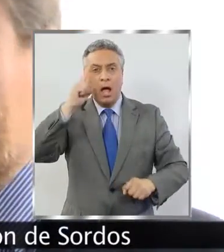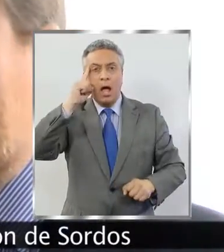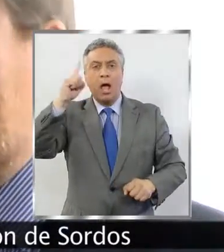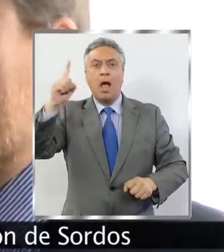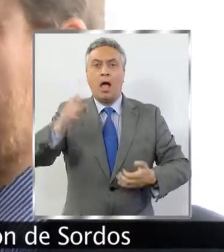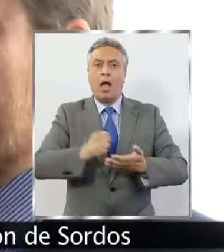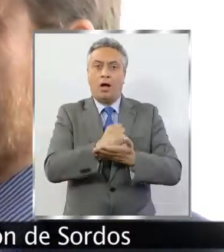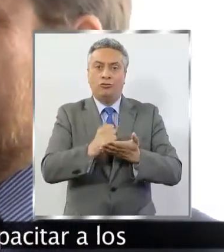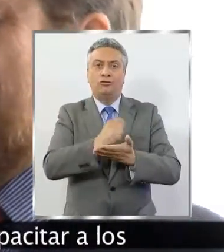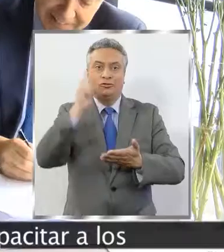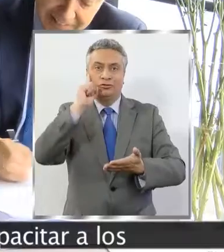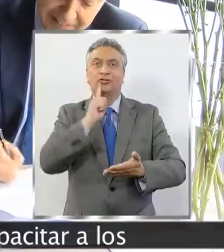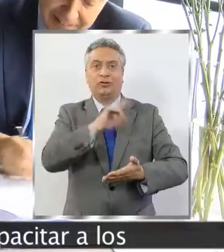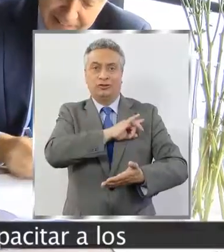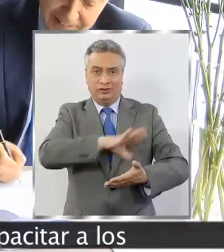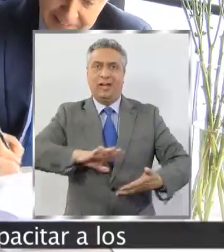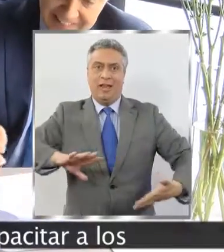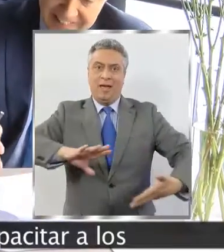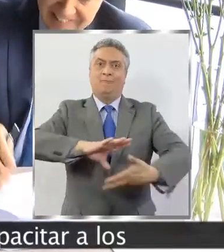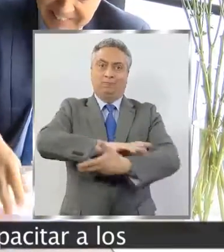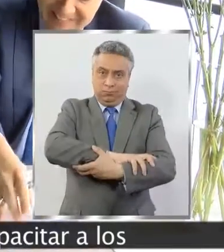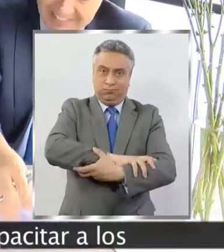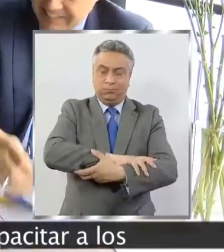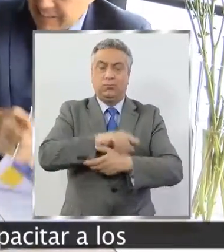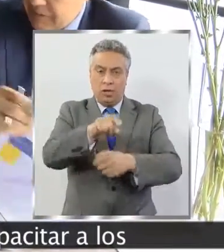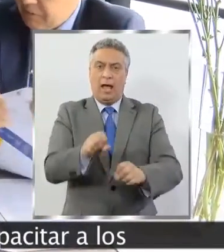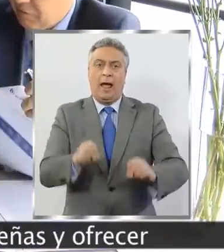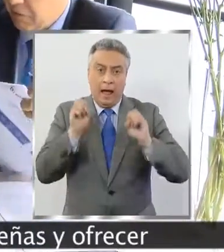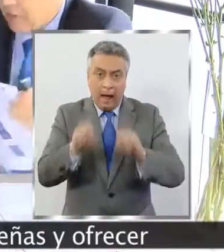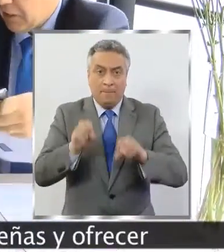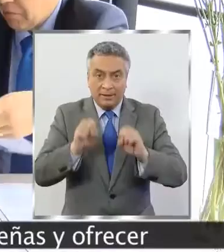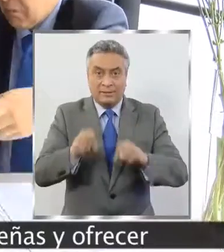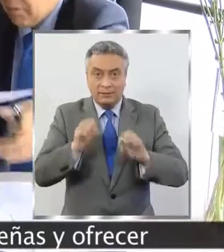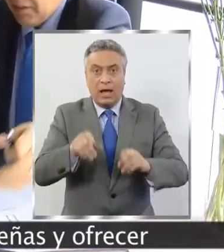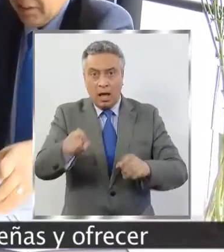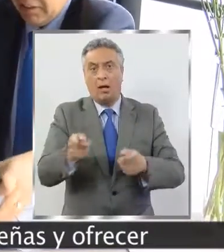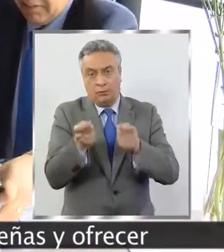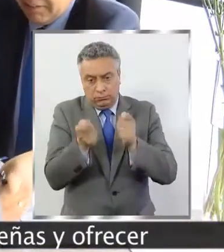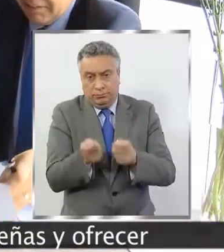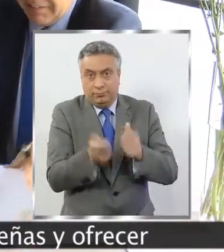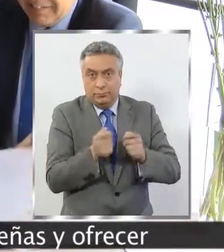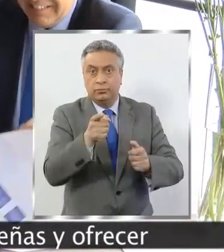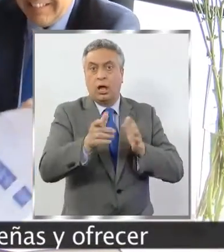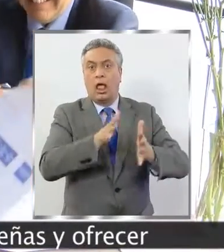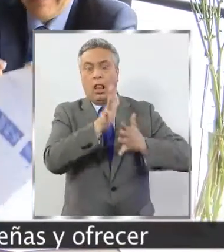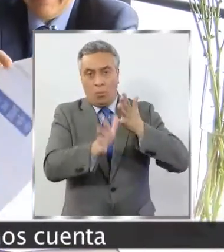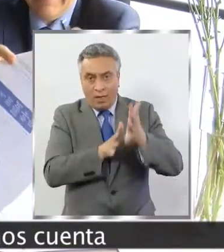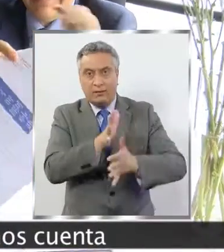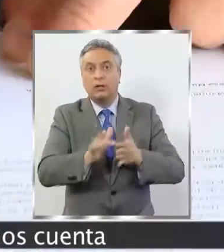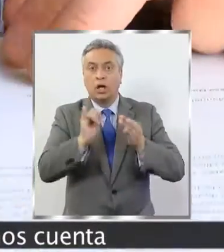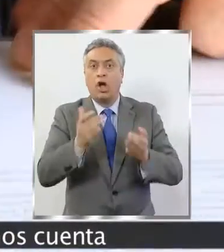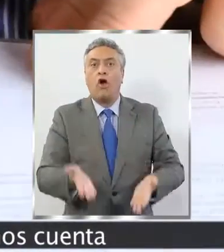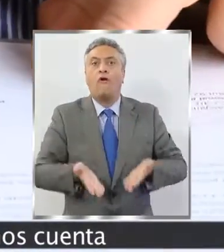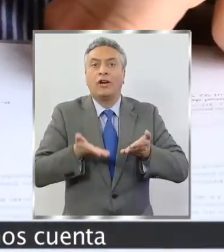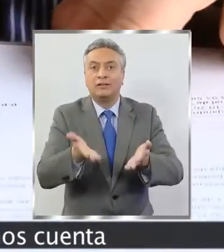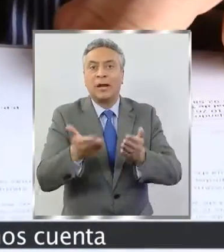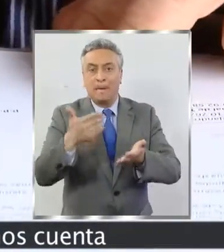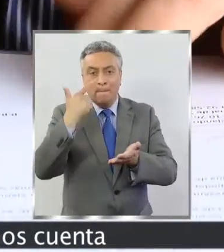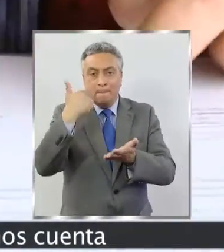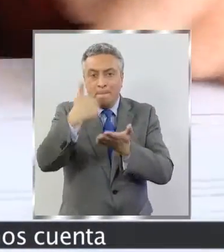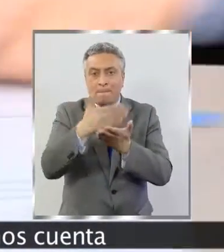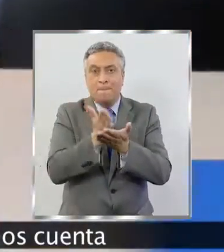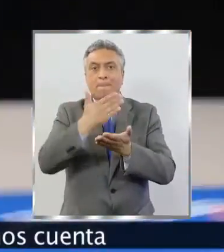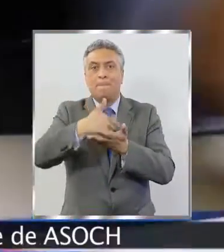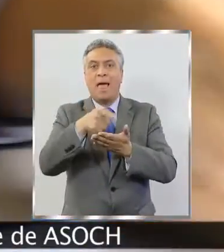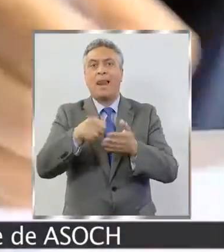la Asociación de Sordos de Chile, que va a permitir capacitar a los colaboradores en lengua de señas y ofrecer planes especiales.